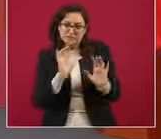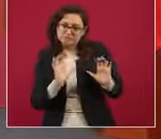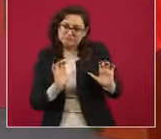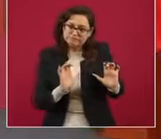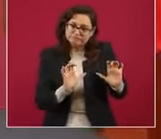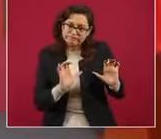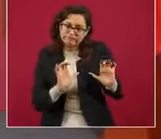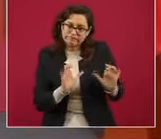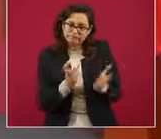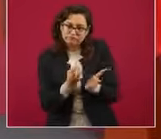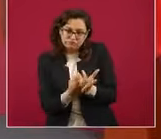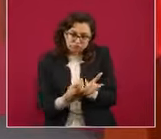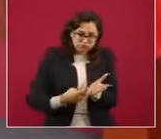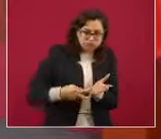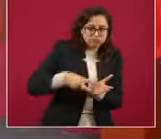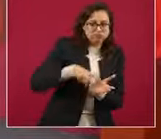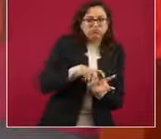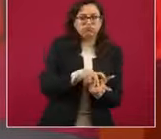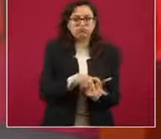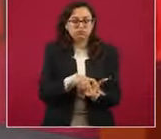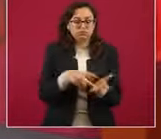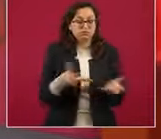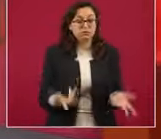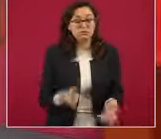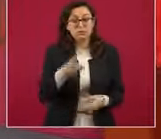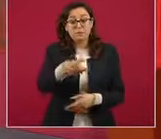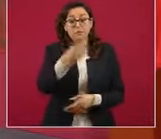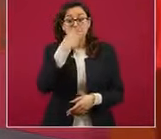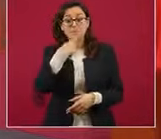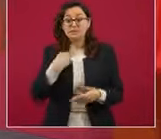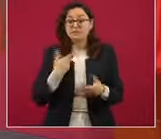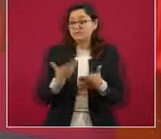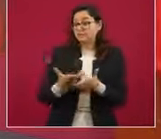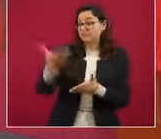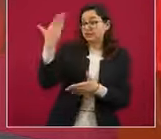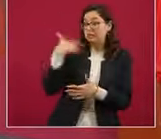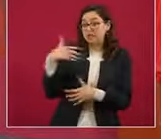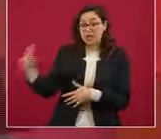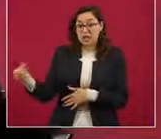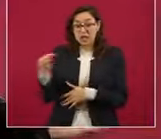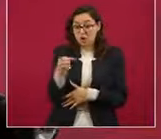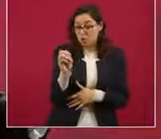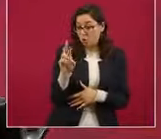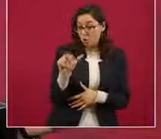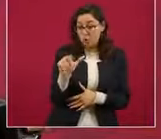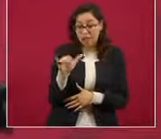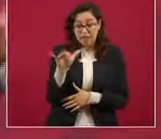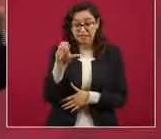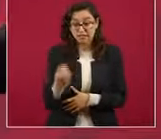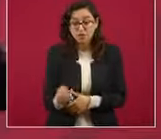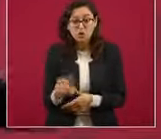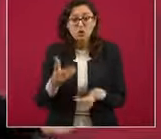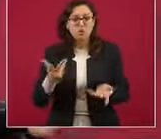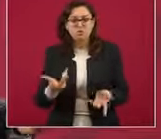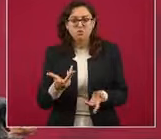Tú me dices, ¿por qué no a Horacio desde el principio? Bueno, porque no